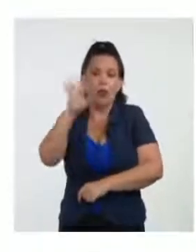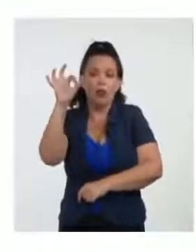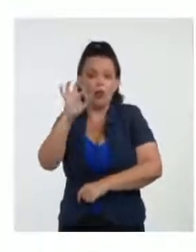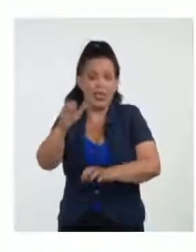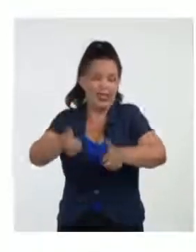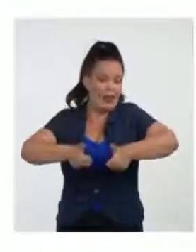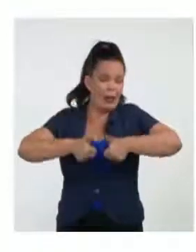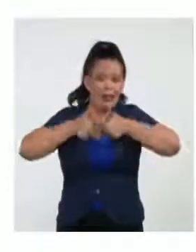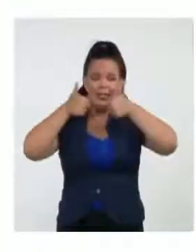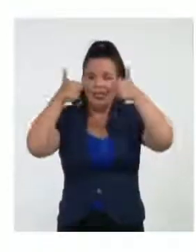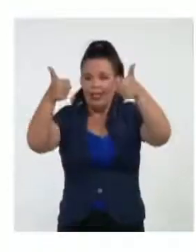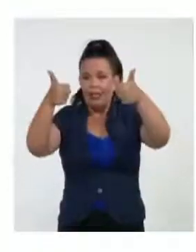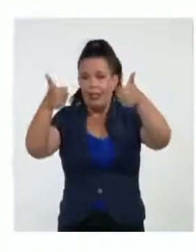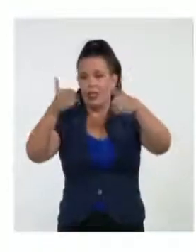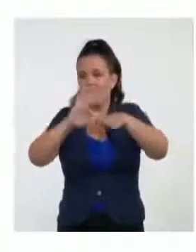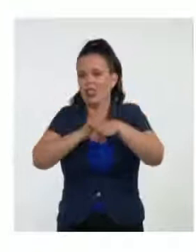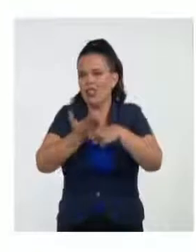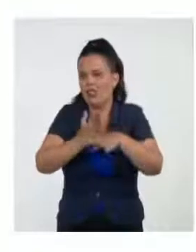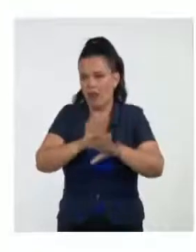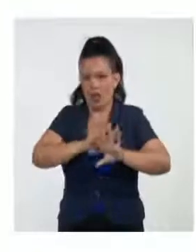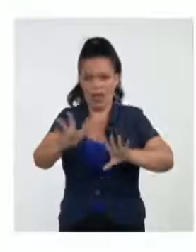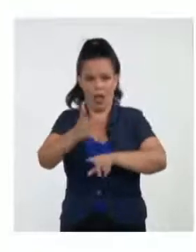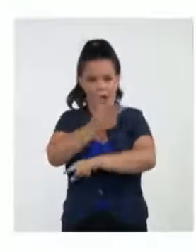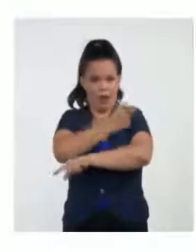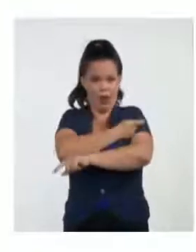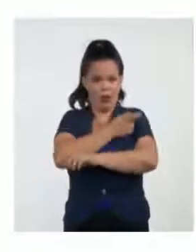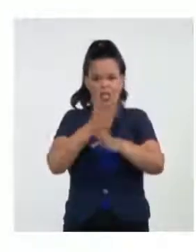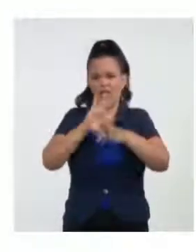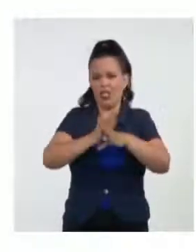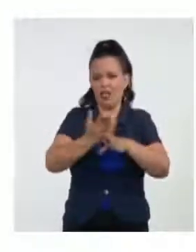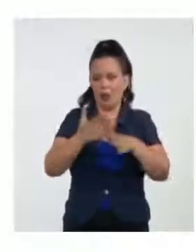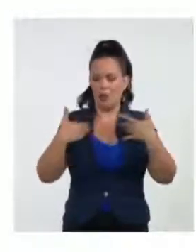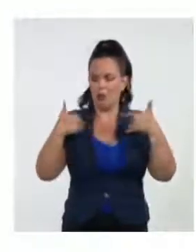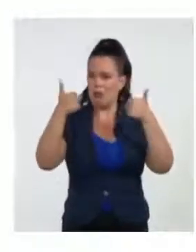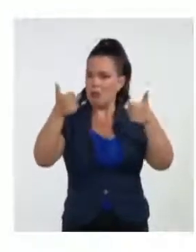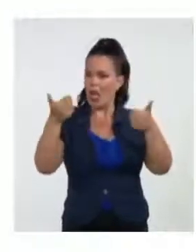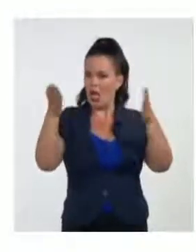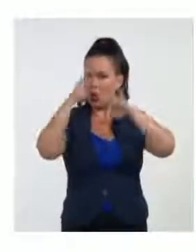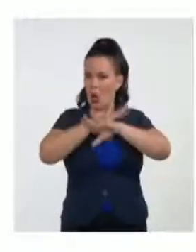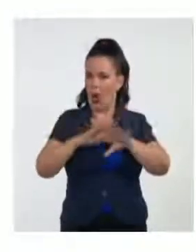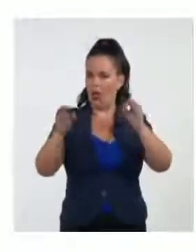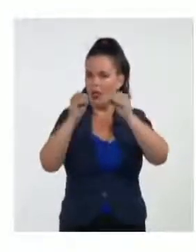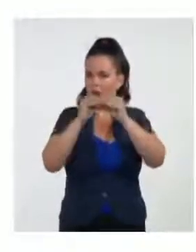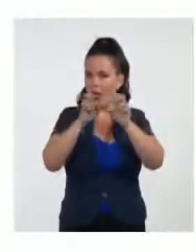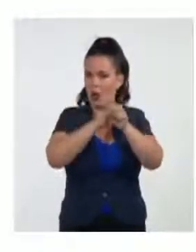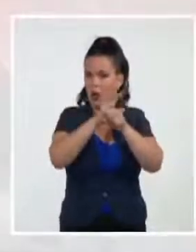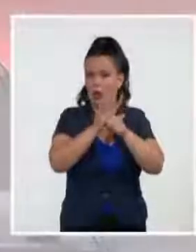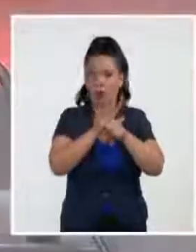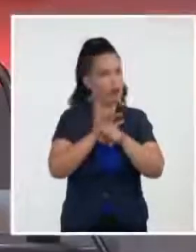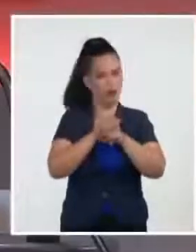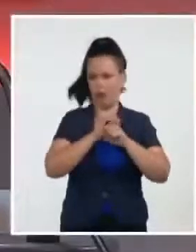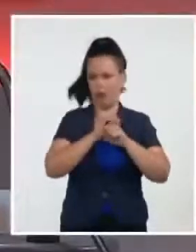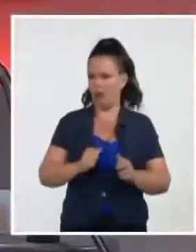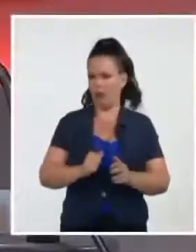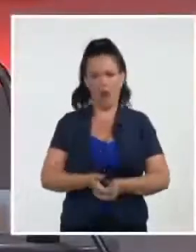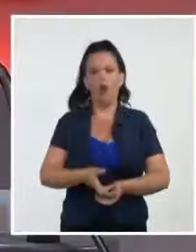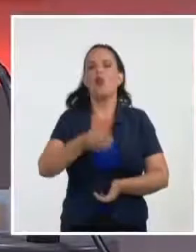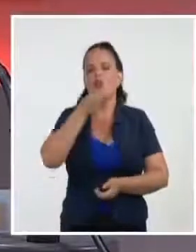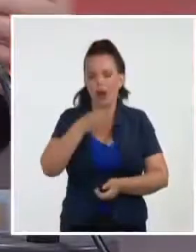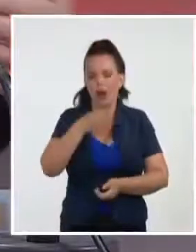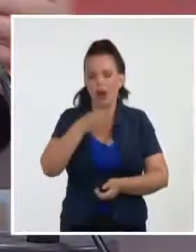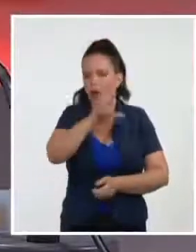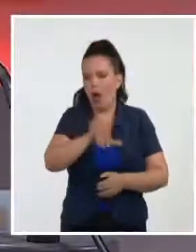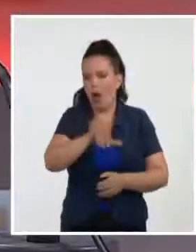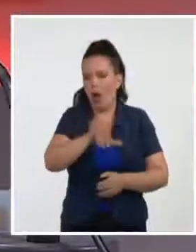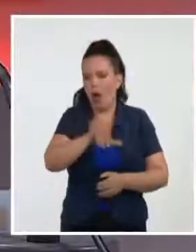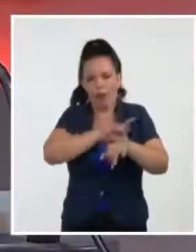una probabilidad de aproximadamente de un 10%, incluso que varía entre personas, porque a lo mejor para una persona joven esa eficacia